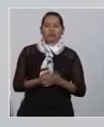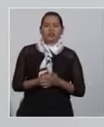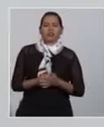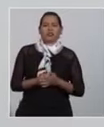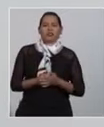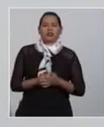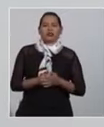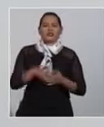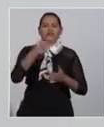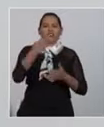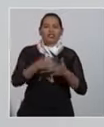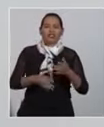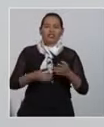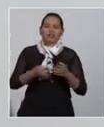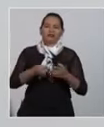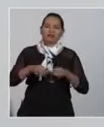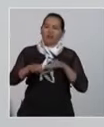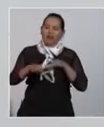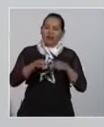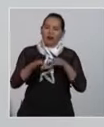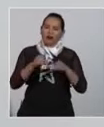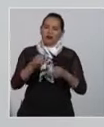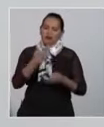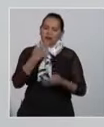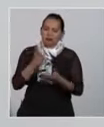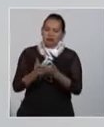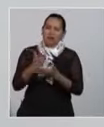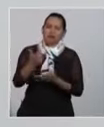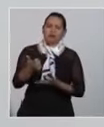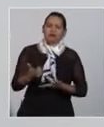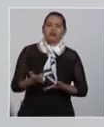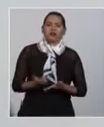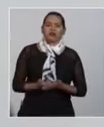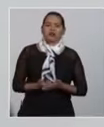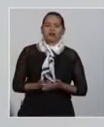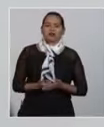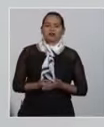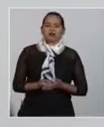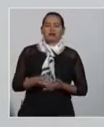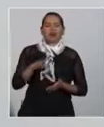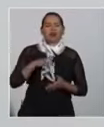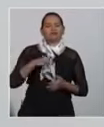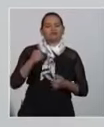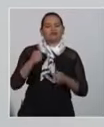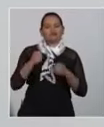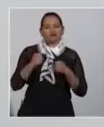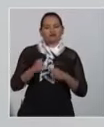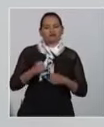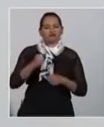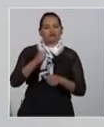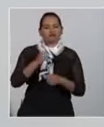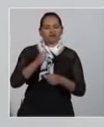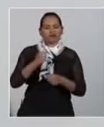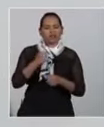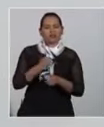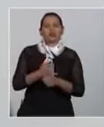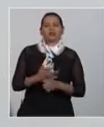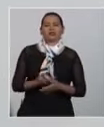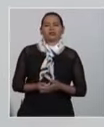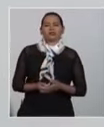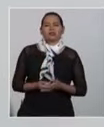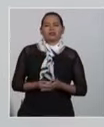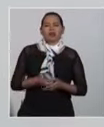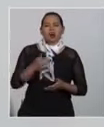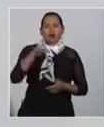bien pagados y en una desigualdad social que todavía persiste. Esta noche quiero hablarle a todos los poblanos, a los